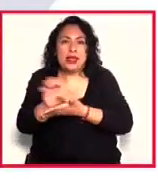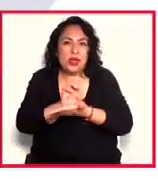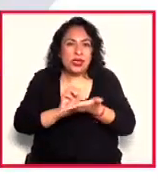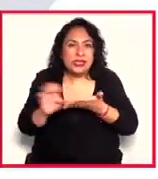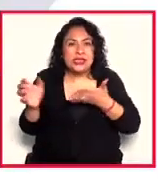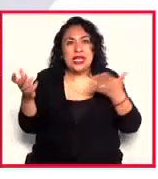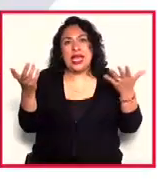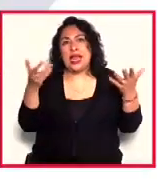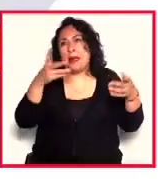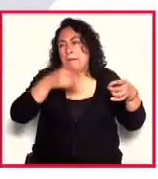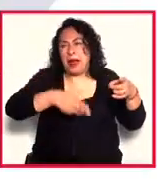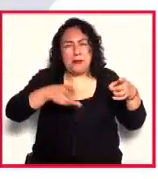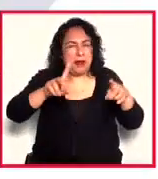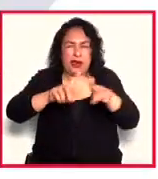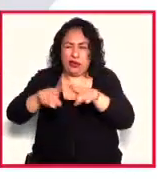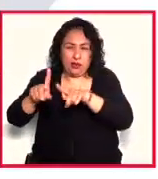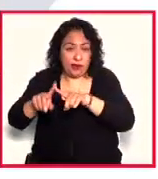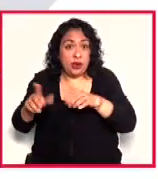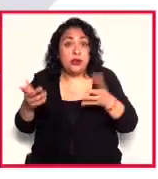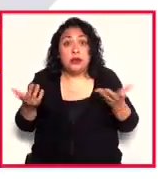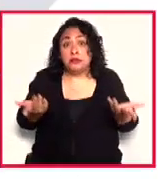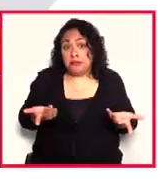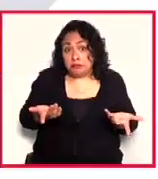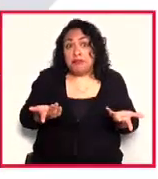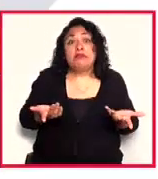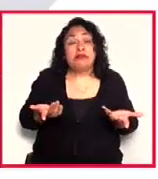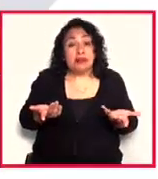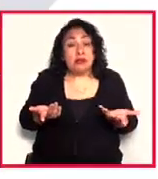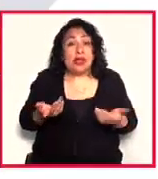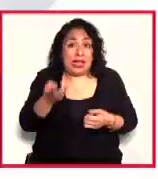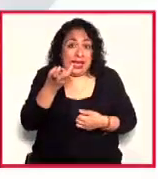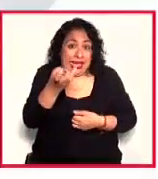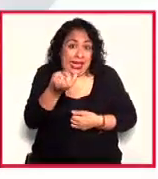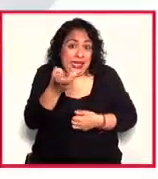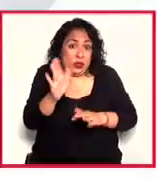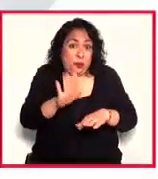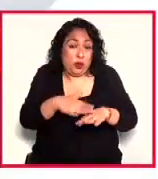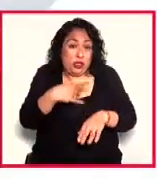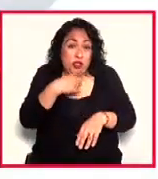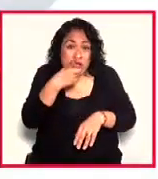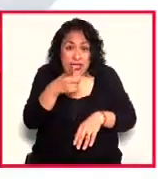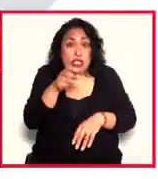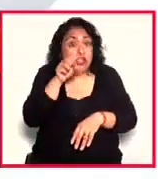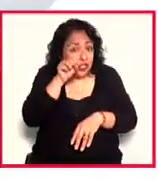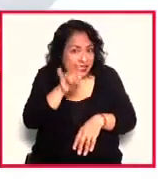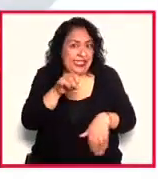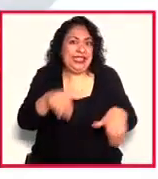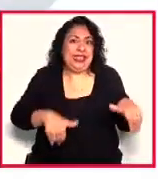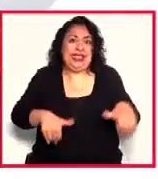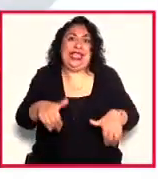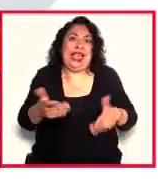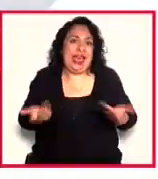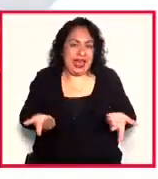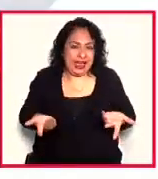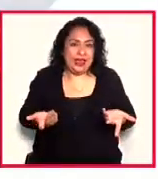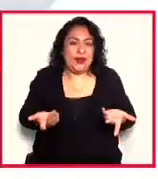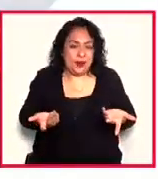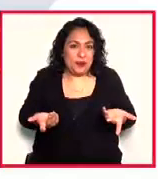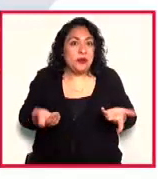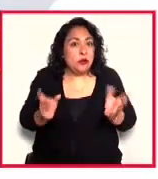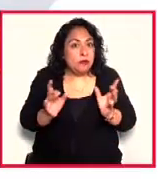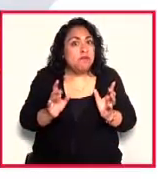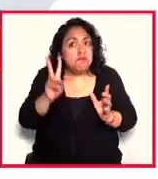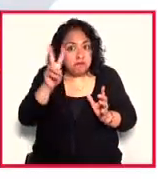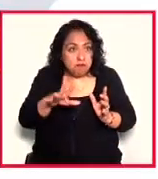trazo. Entonces, en ese sentido, por eso digo que sí es teatro, porque se sucedió en